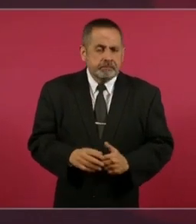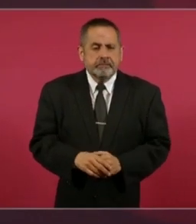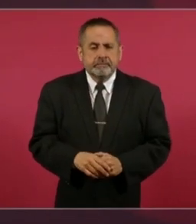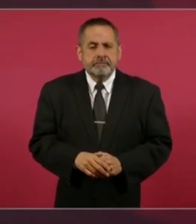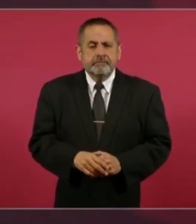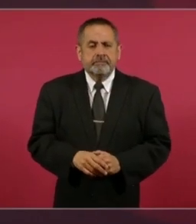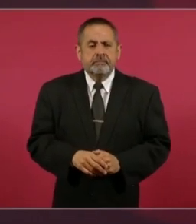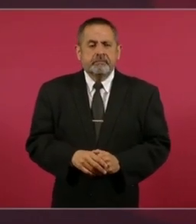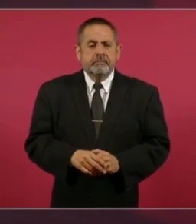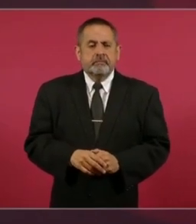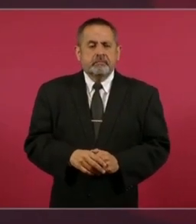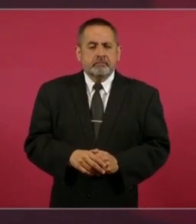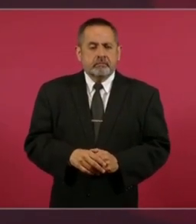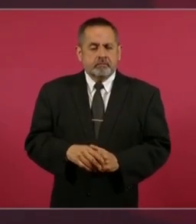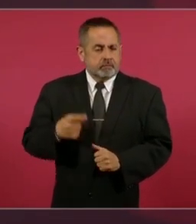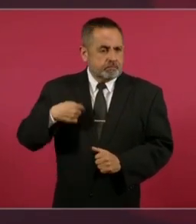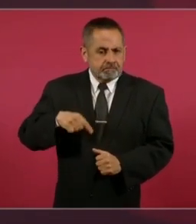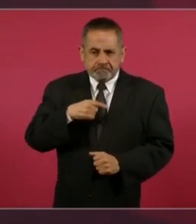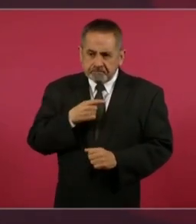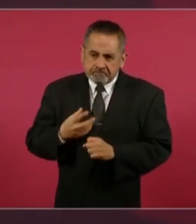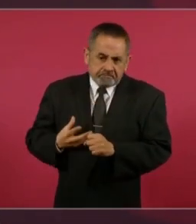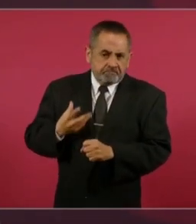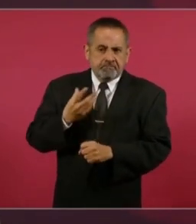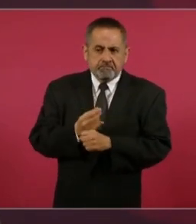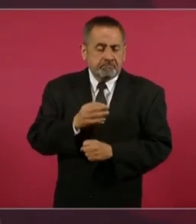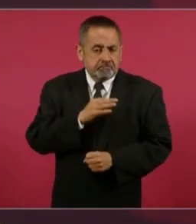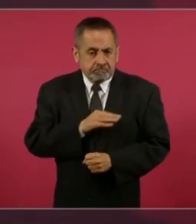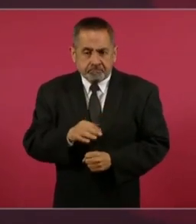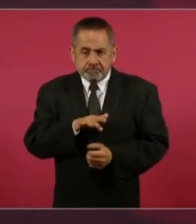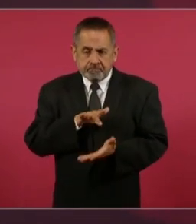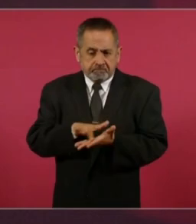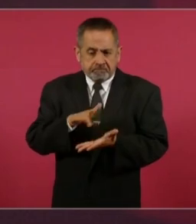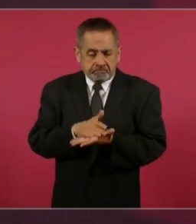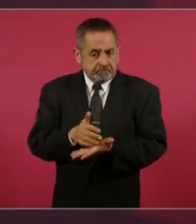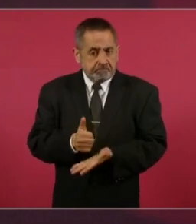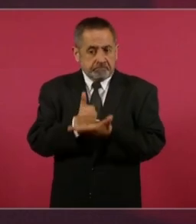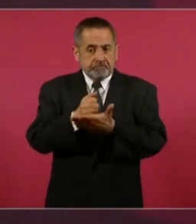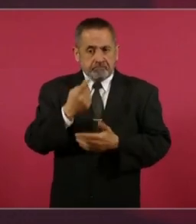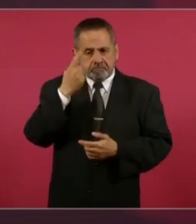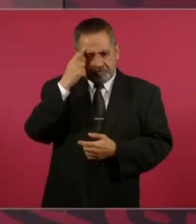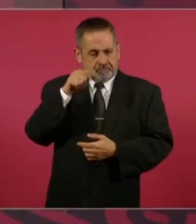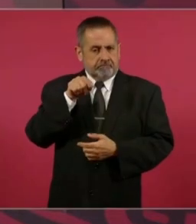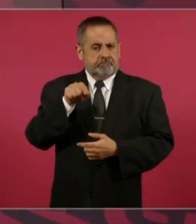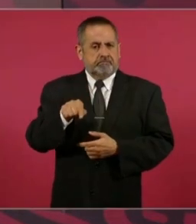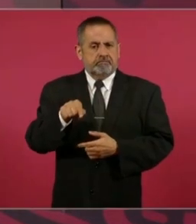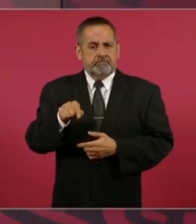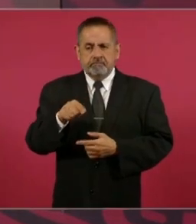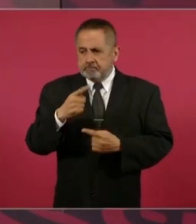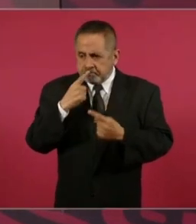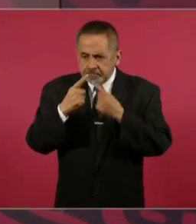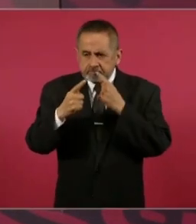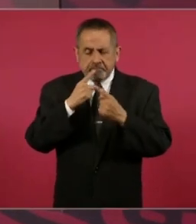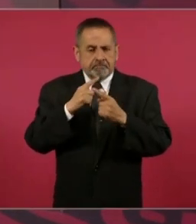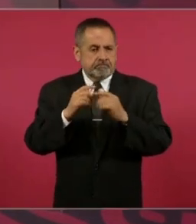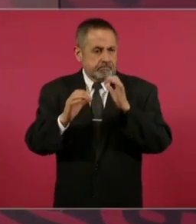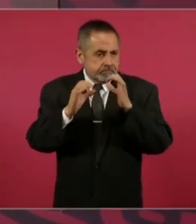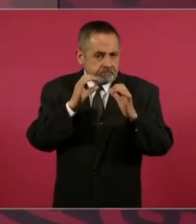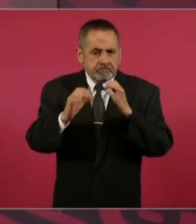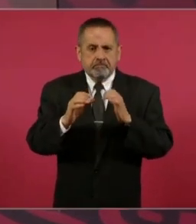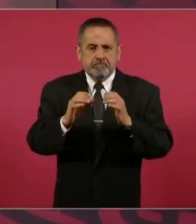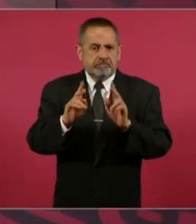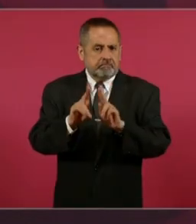entonces todo lo que podamos hacer para ayudar al diálogo a